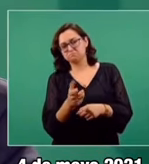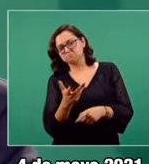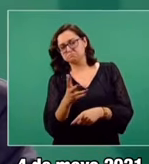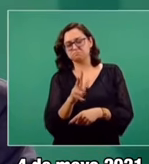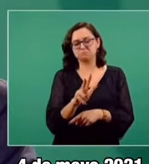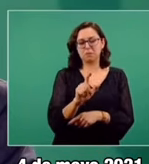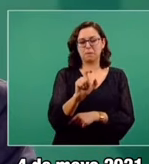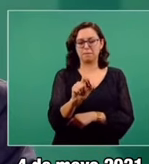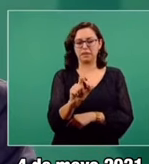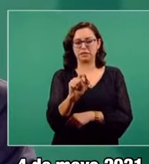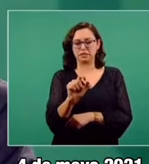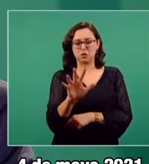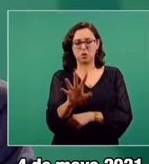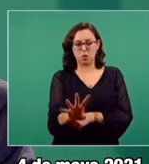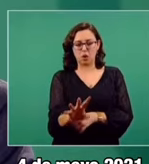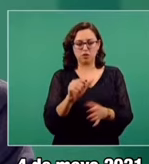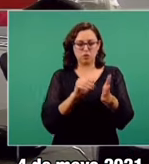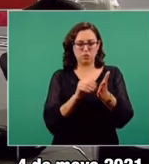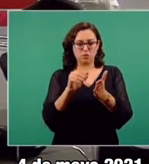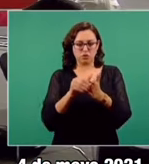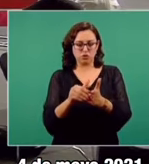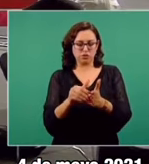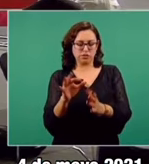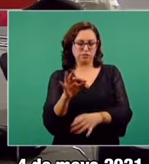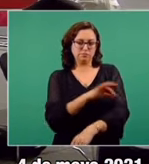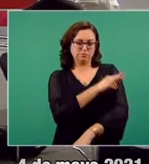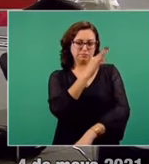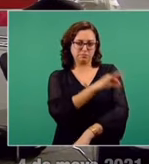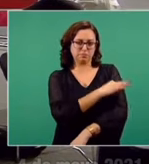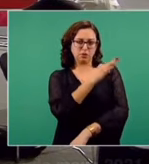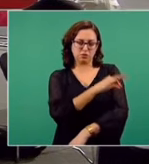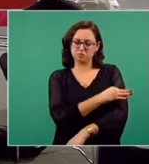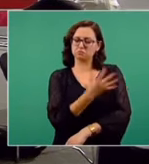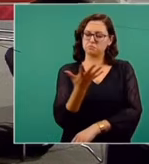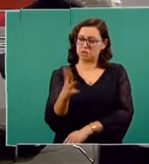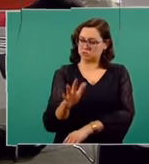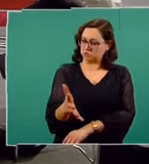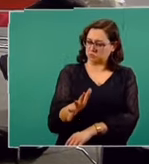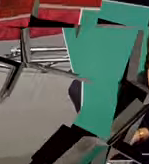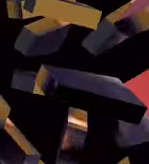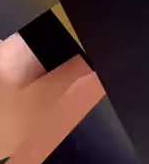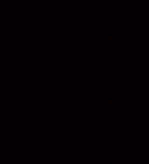gruesamente 24 millones de personas vacunadas.